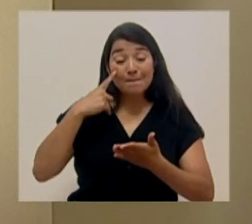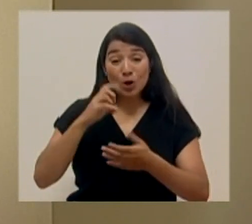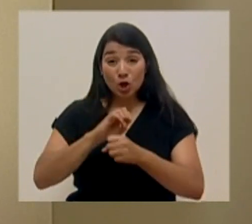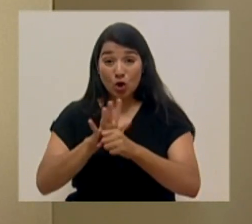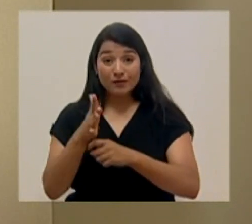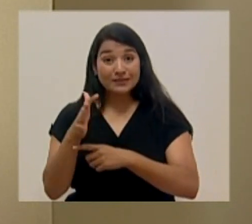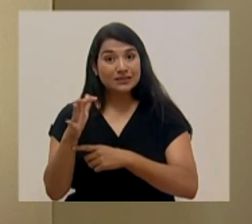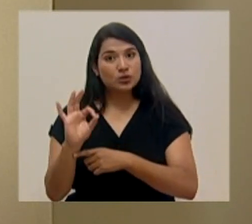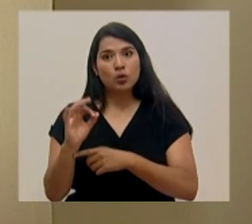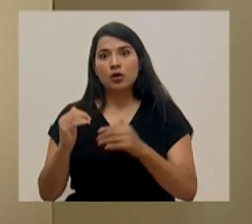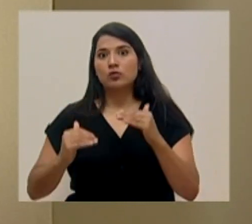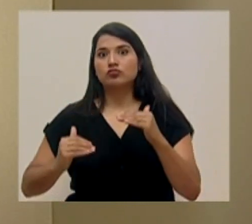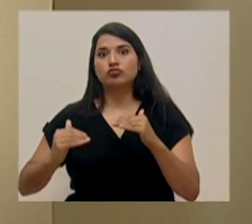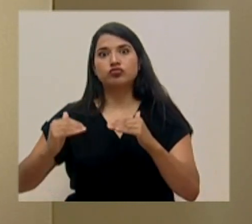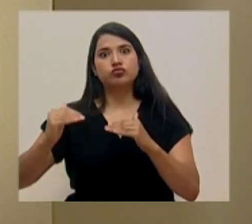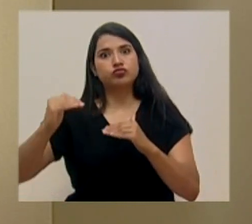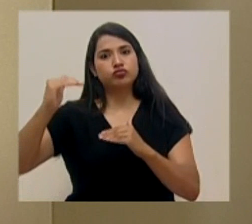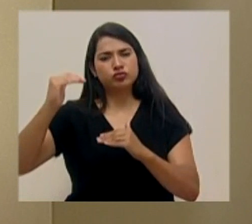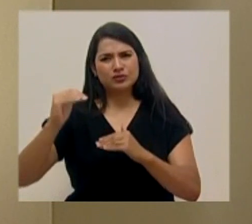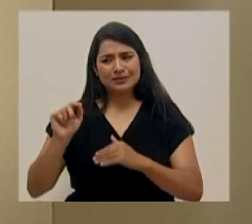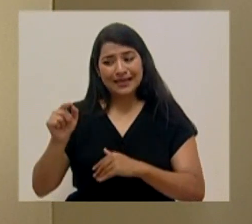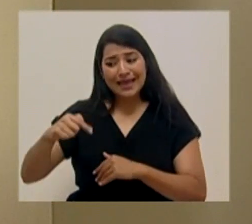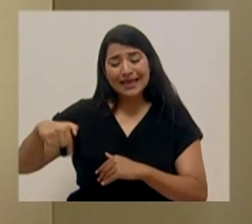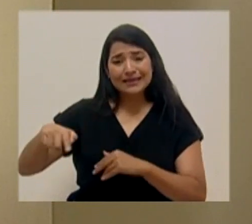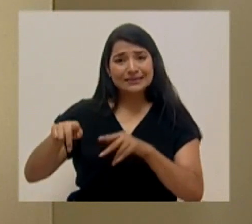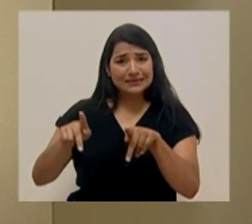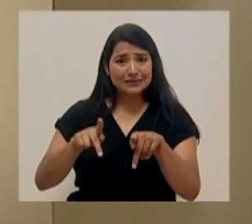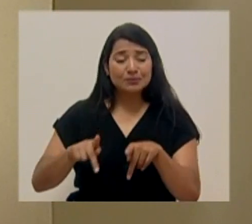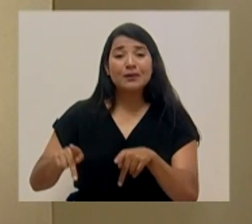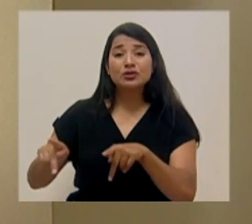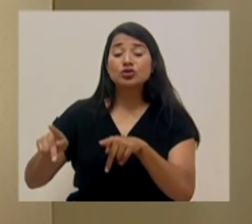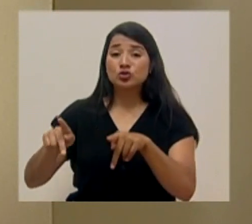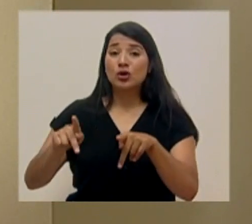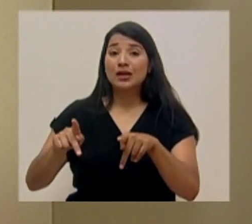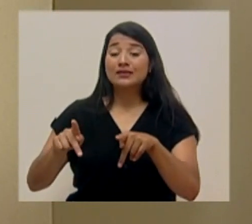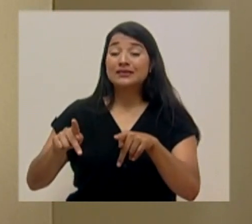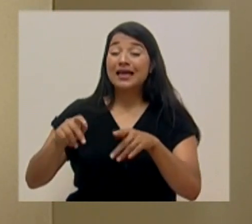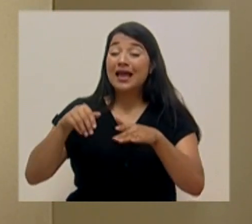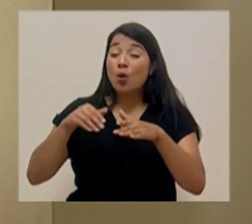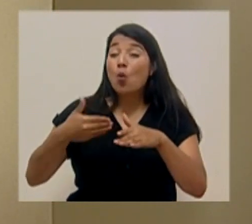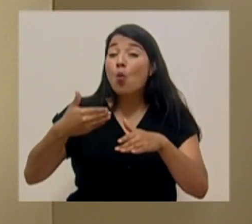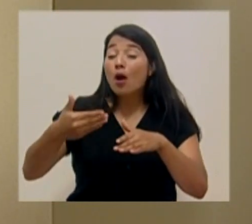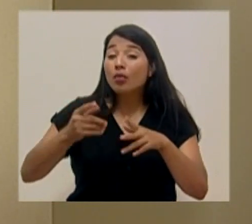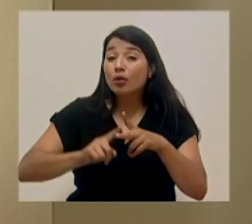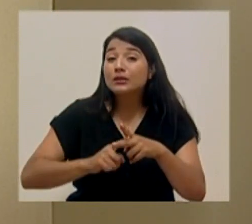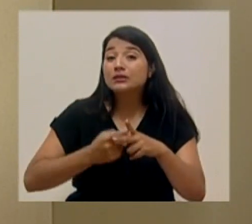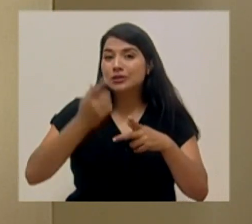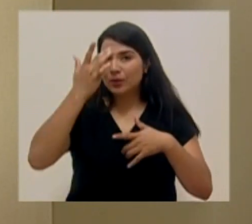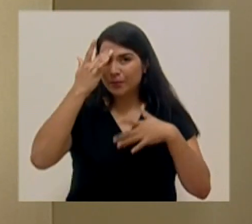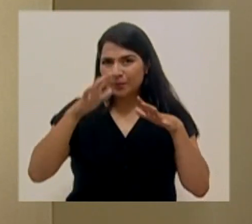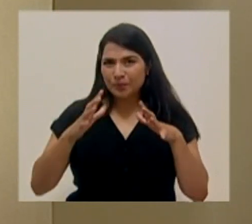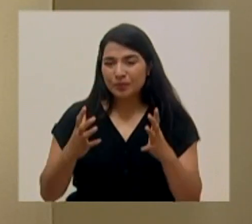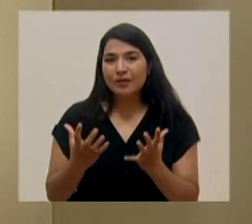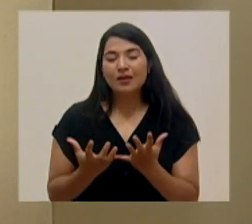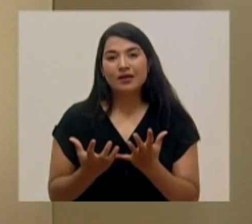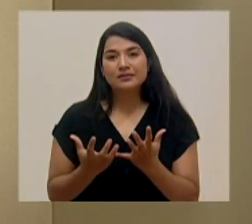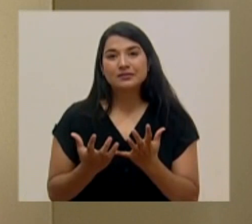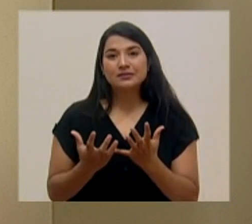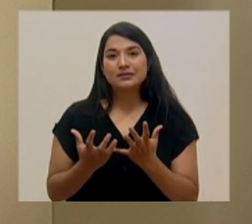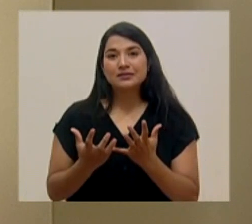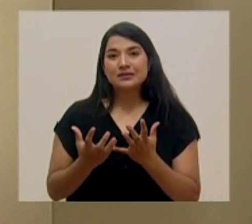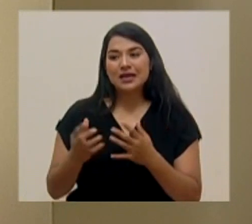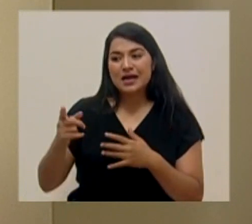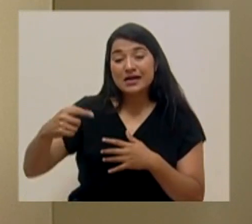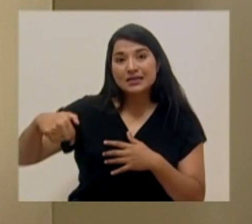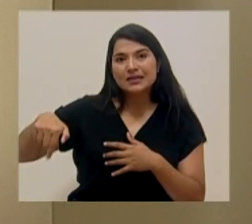COVID. Son personas, como yo lo he indicado, que en un inicio de la pandemia estaban posiblemente sintonizando